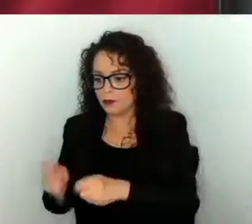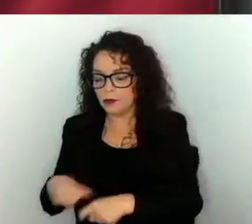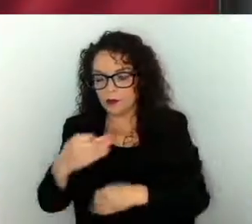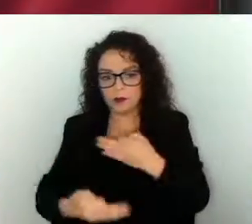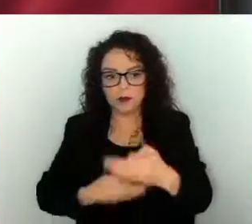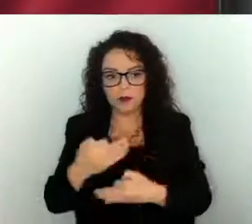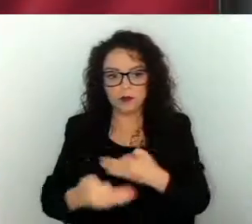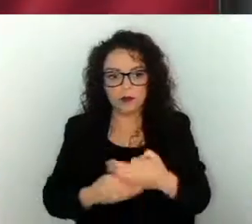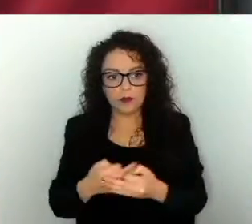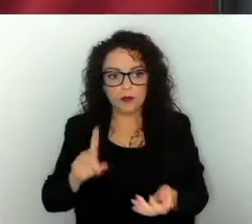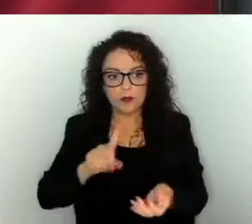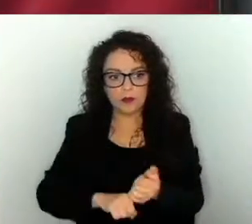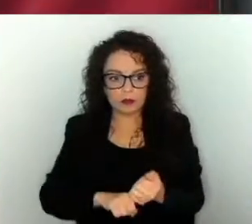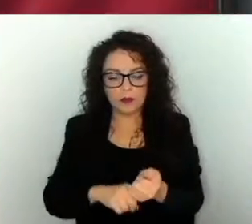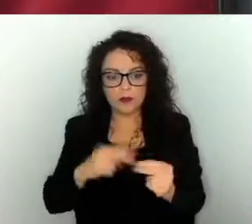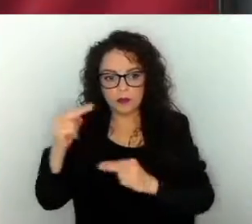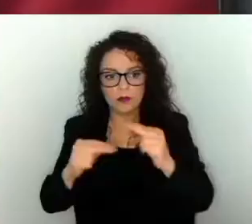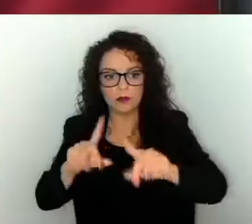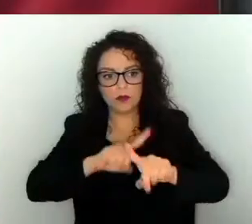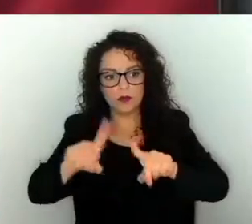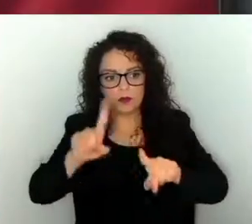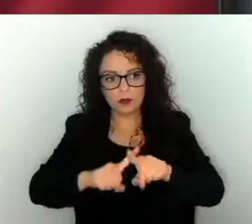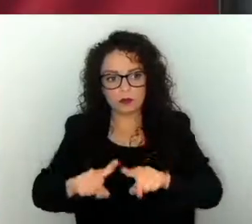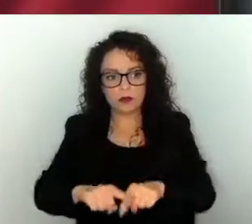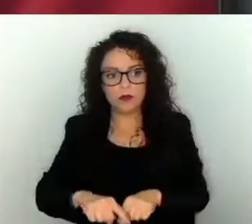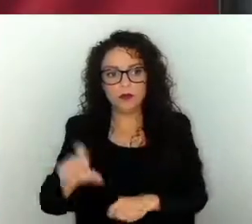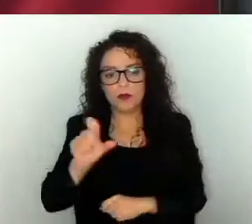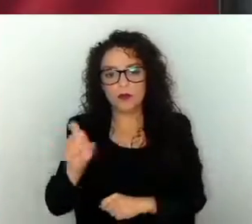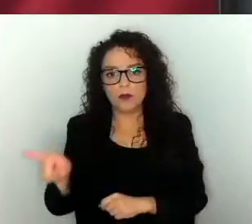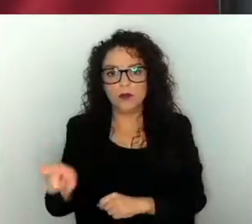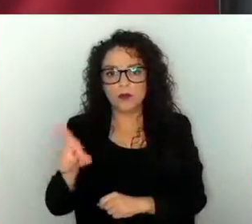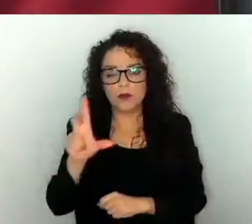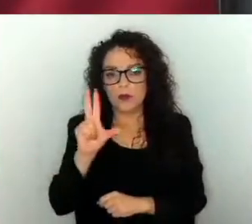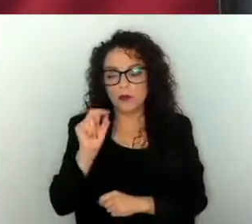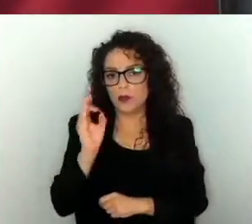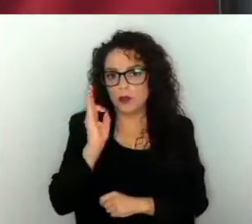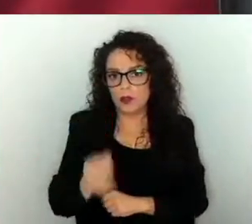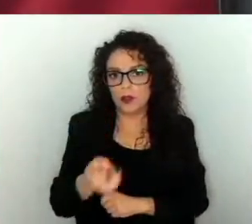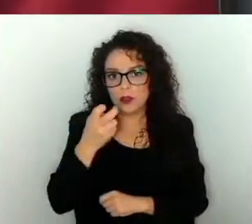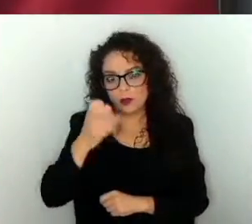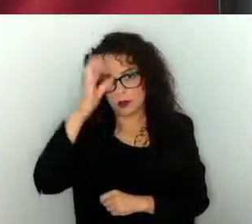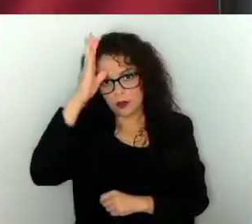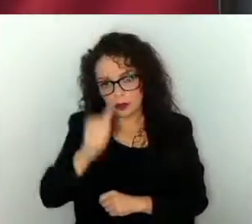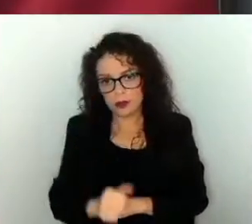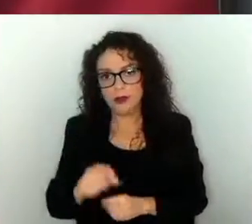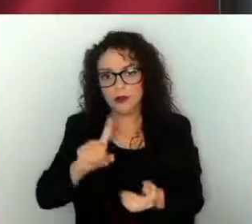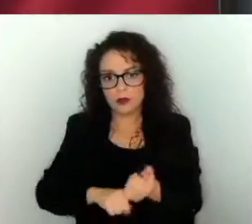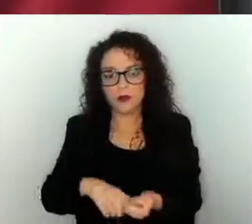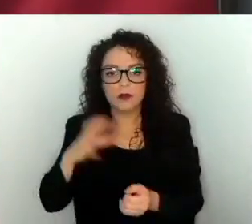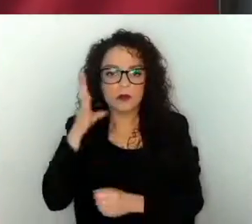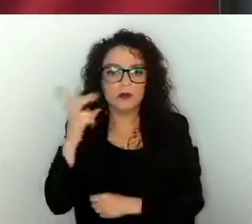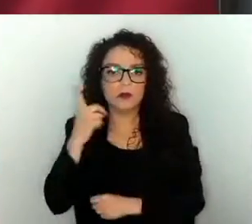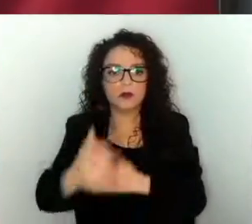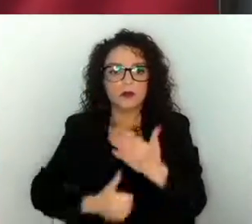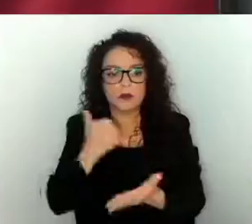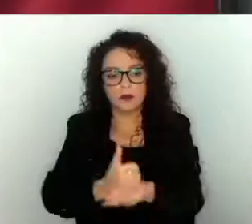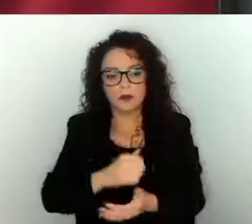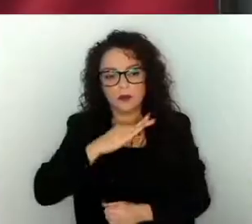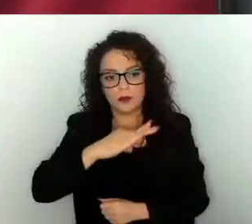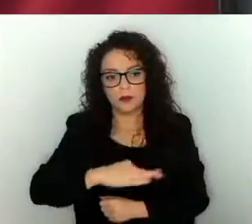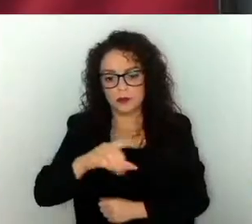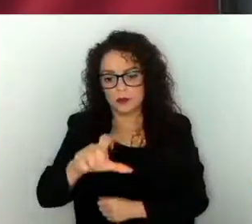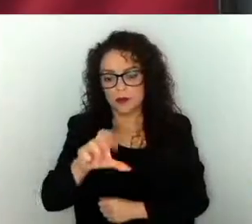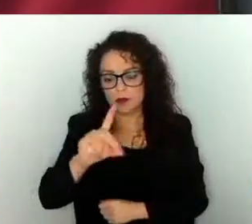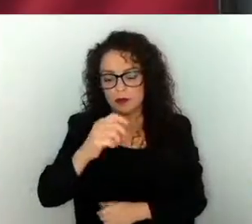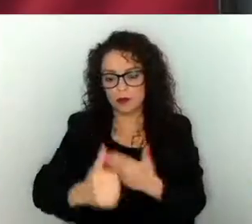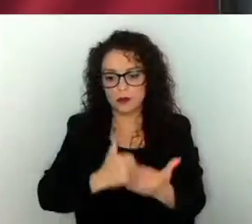o menor jerarquía que se opongan al presente decreto, dado en el Palacio del Poder Legislativo en la ciudad de Toluca de Lerdo, capital del